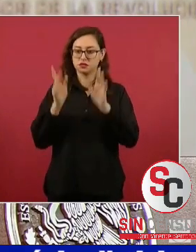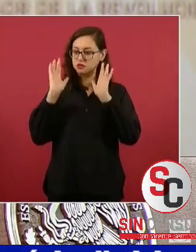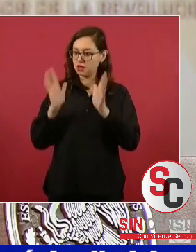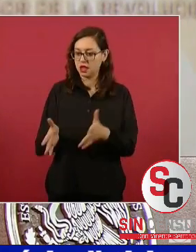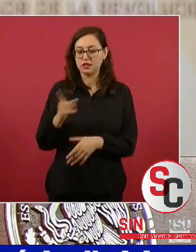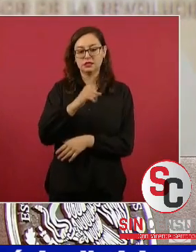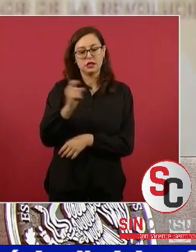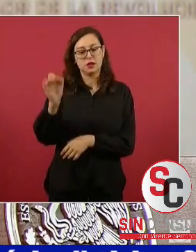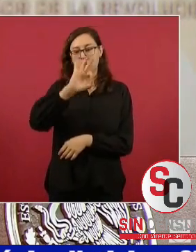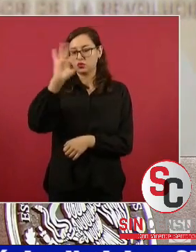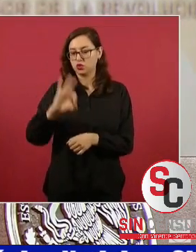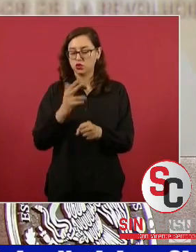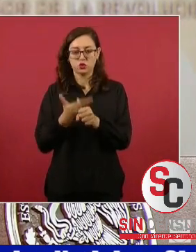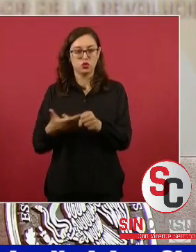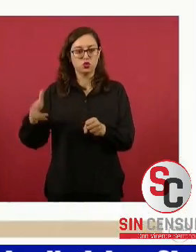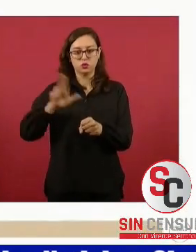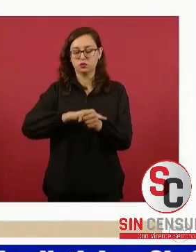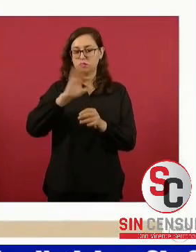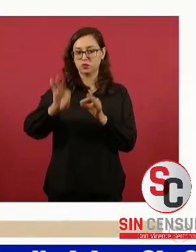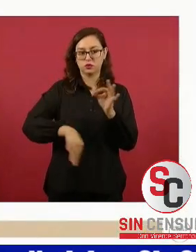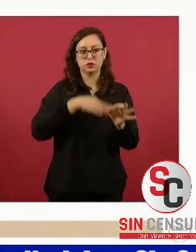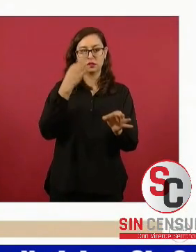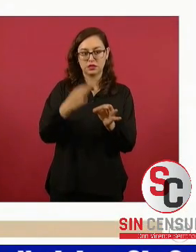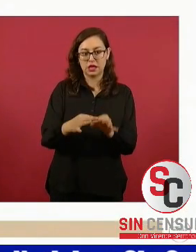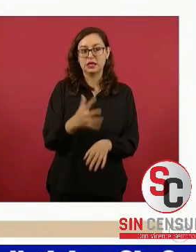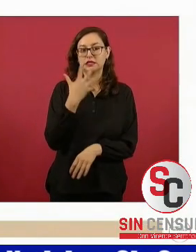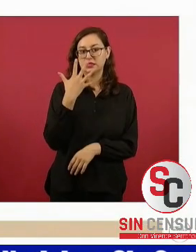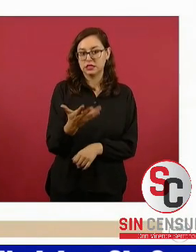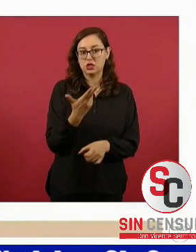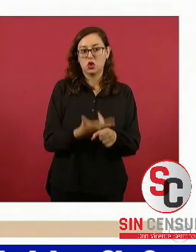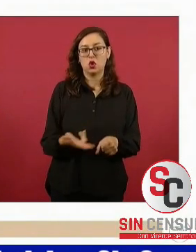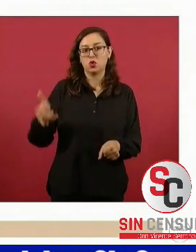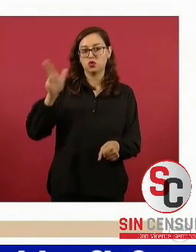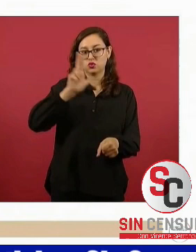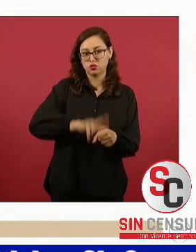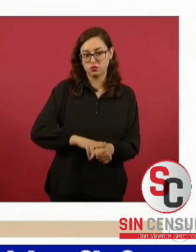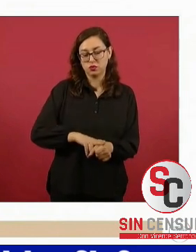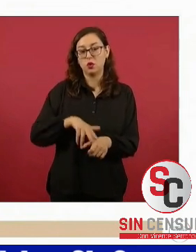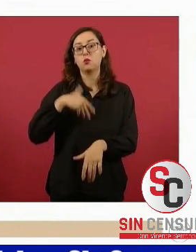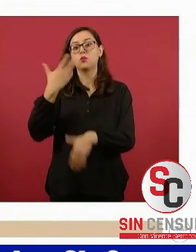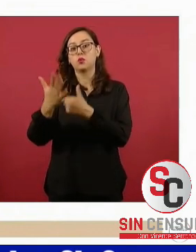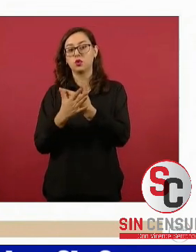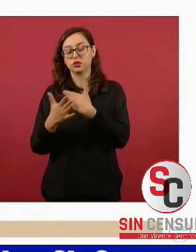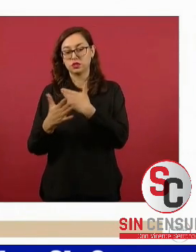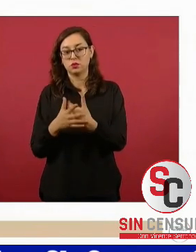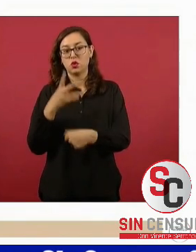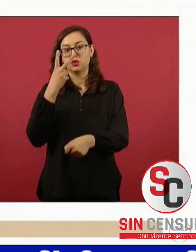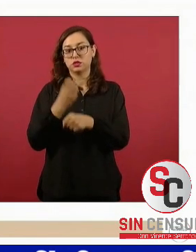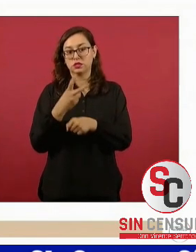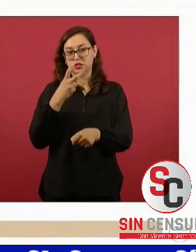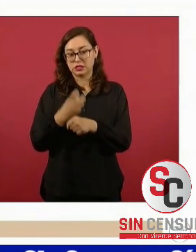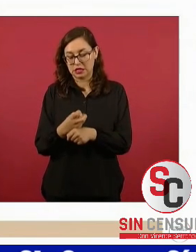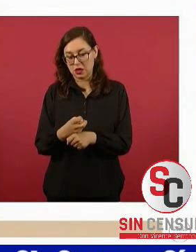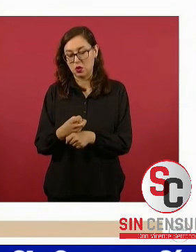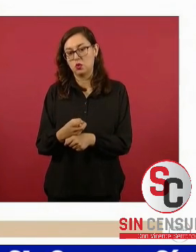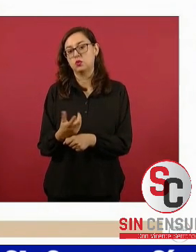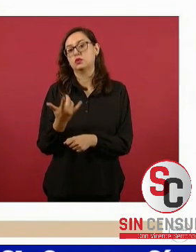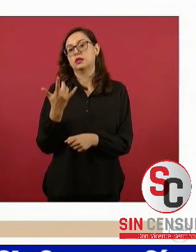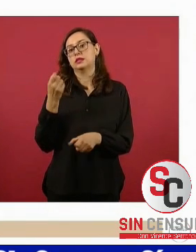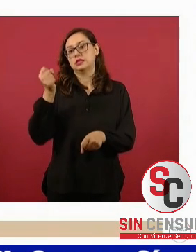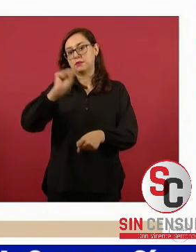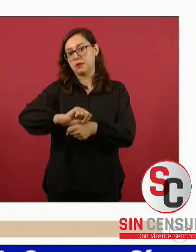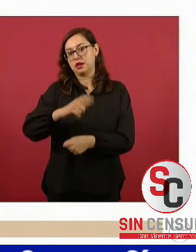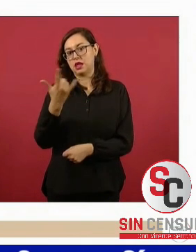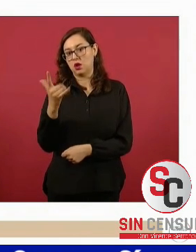de las unidades, 5 hospitales, y a partir de la segunda semana de julio estaremos en los 120 centros